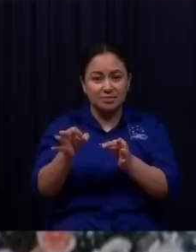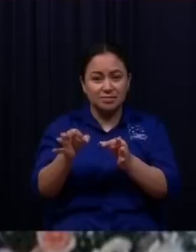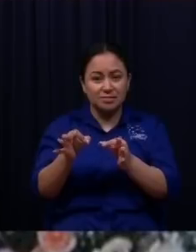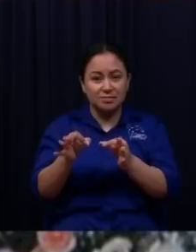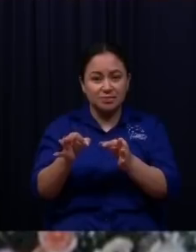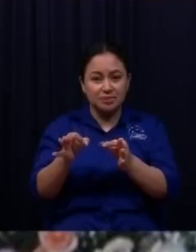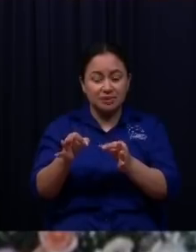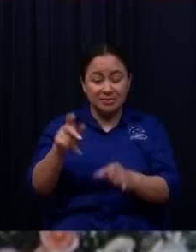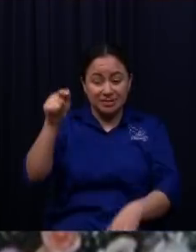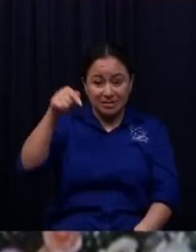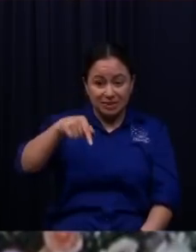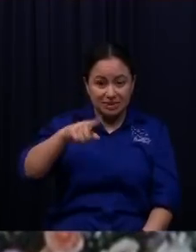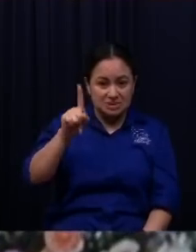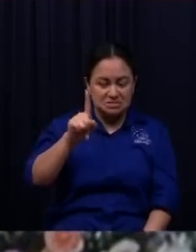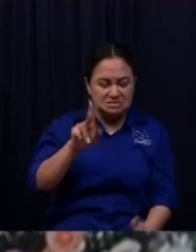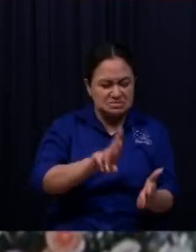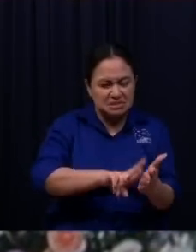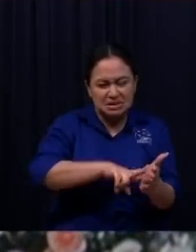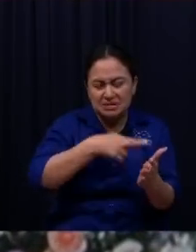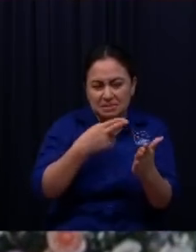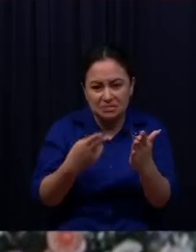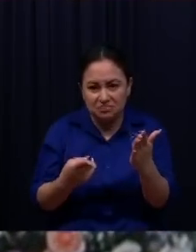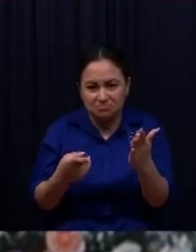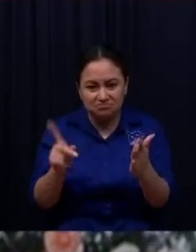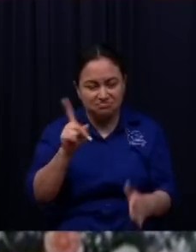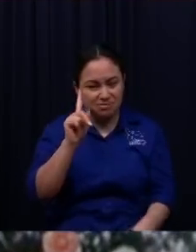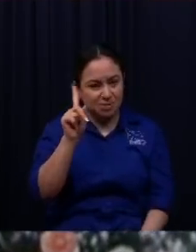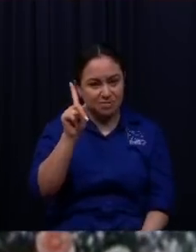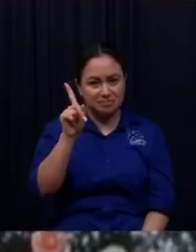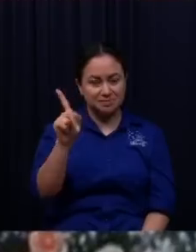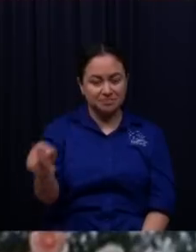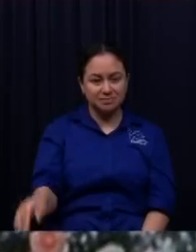esto no es una religión sucha.